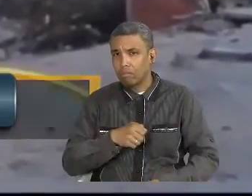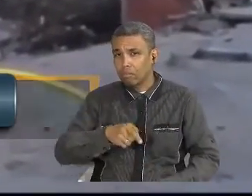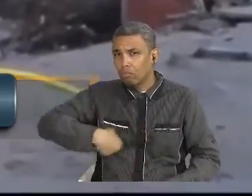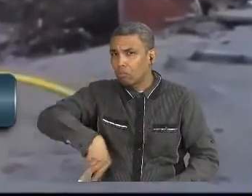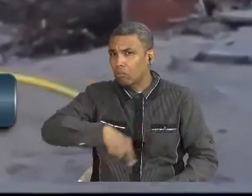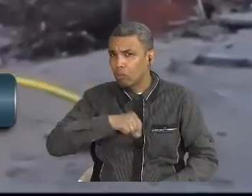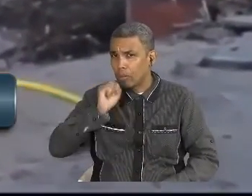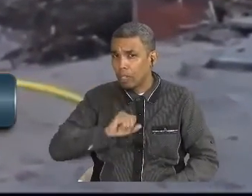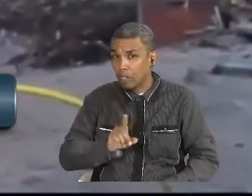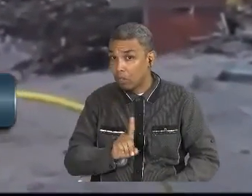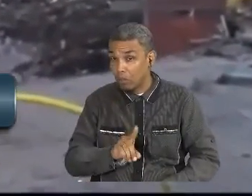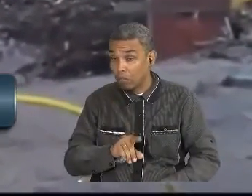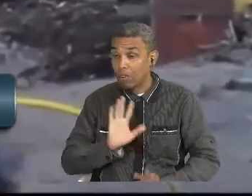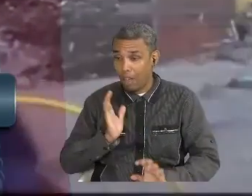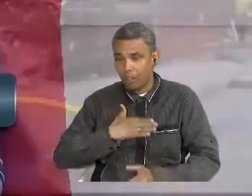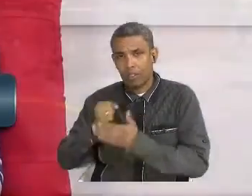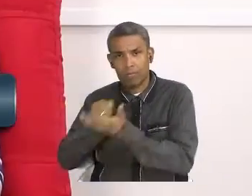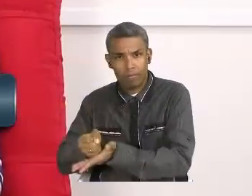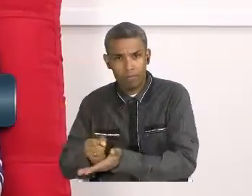por nosotros.